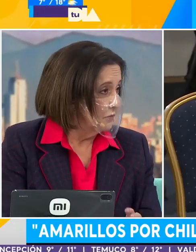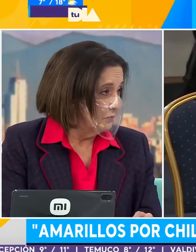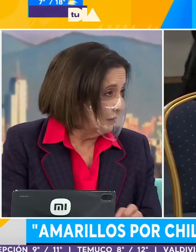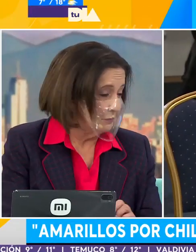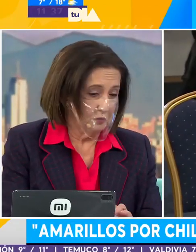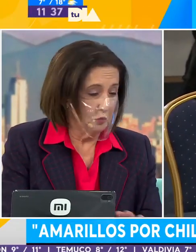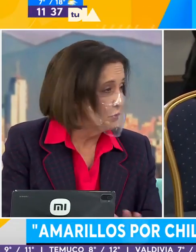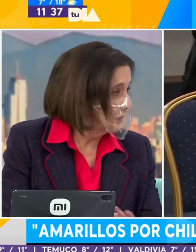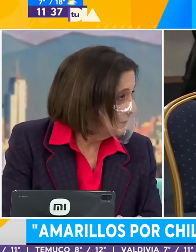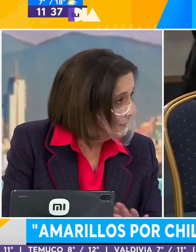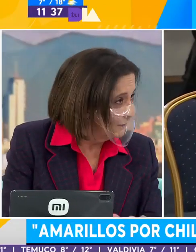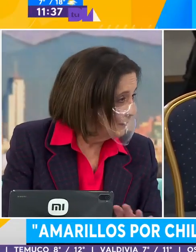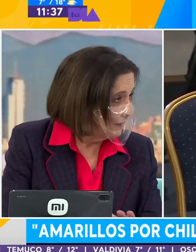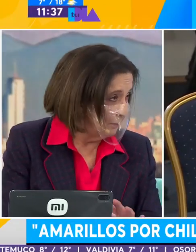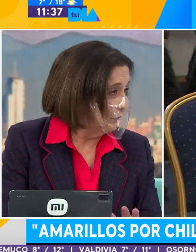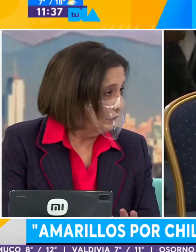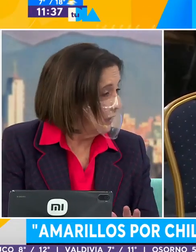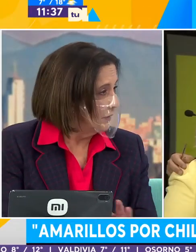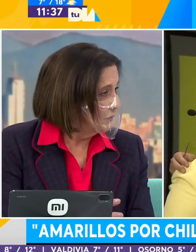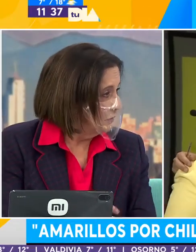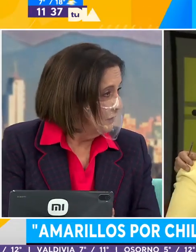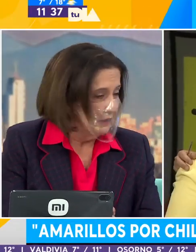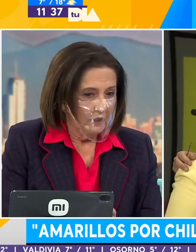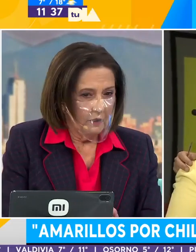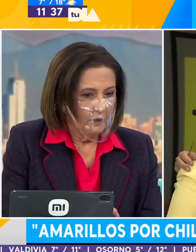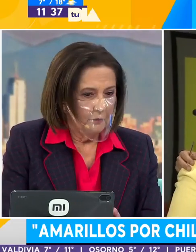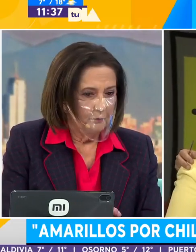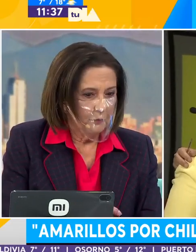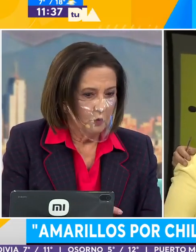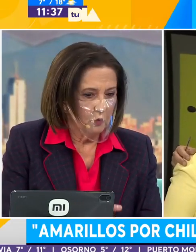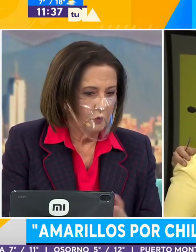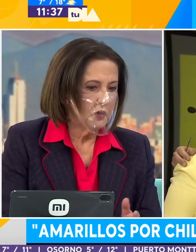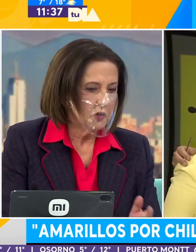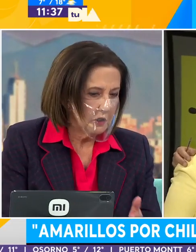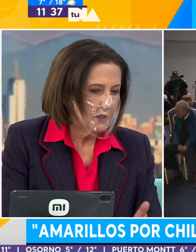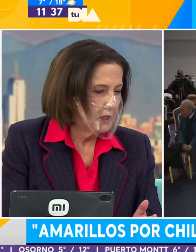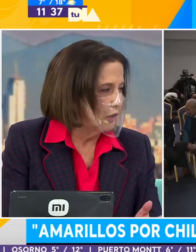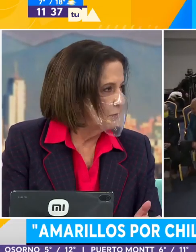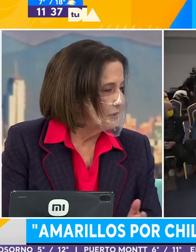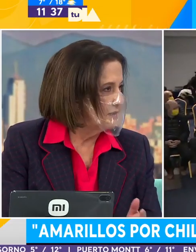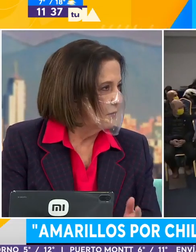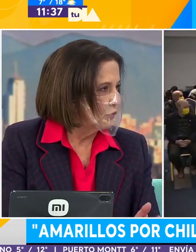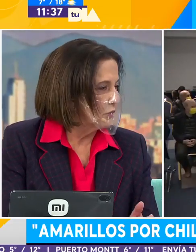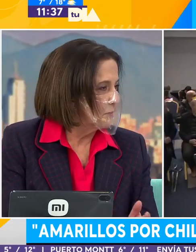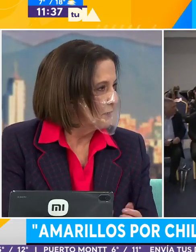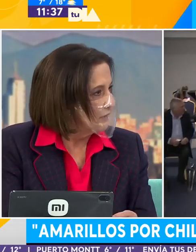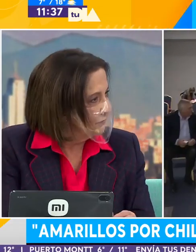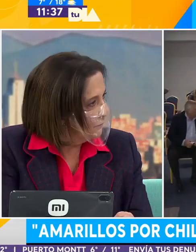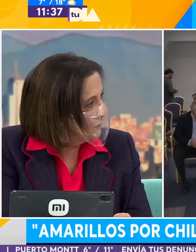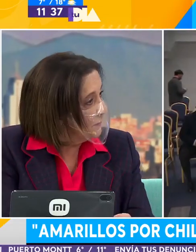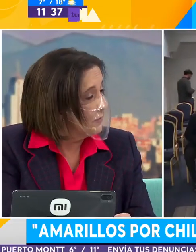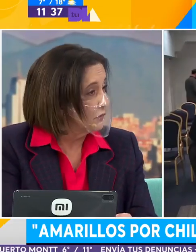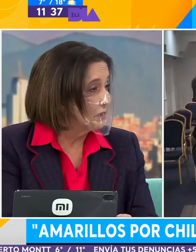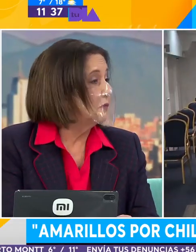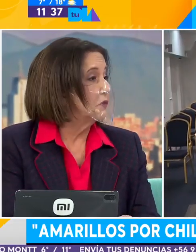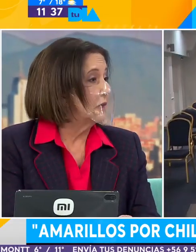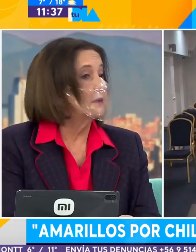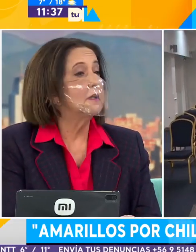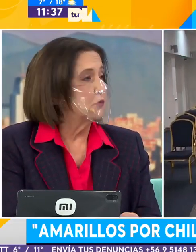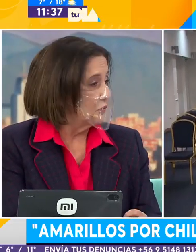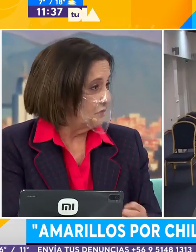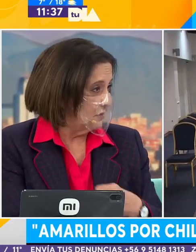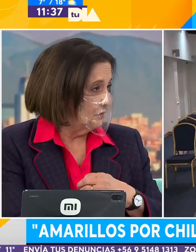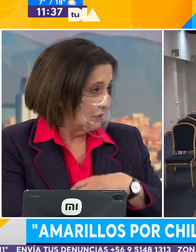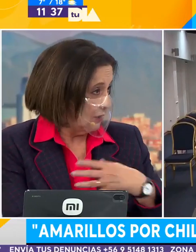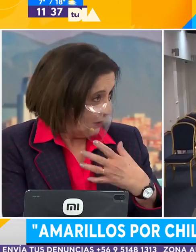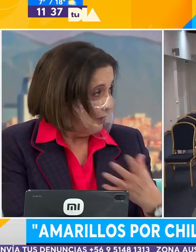nació absolutamente espontáneo, conducido y liderado por Cristian Walker, porque él fue el primero que escribió un